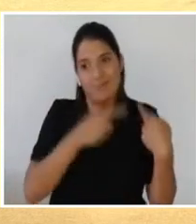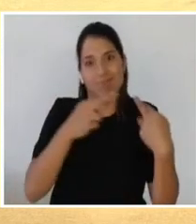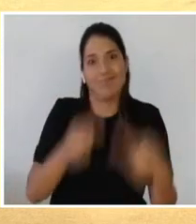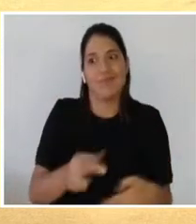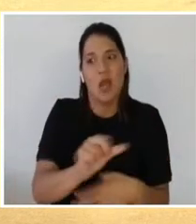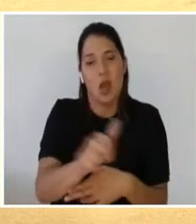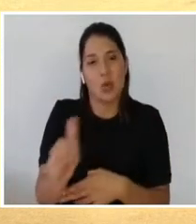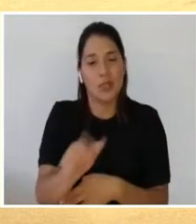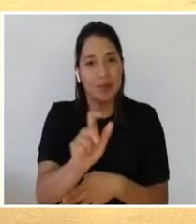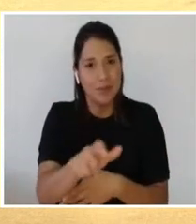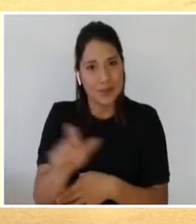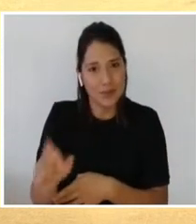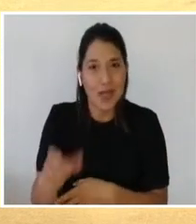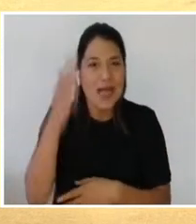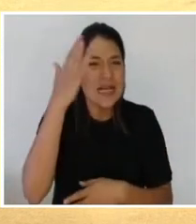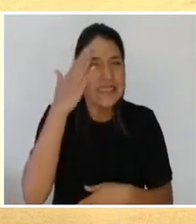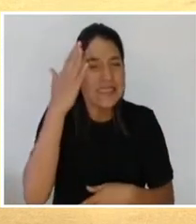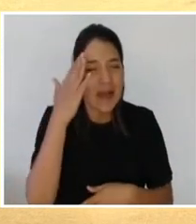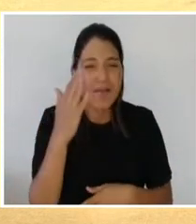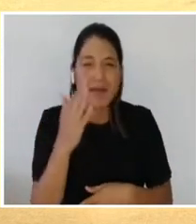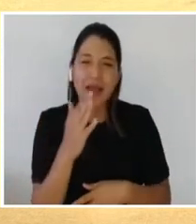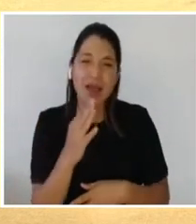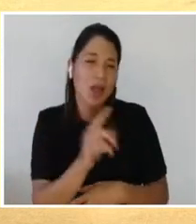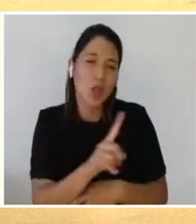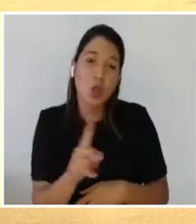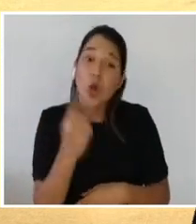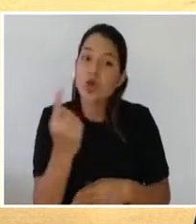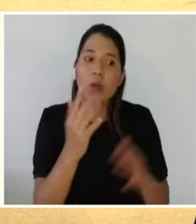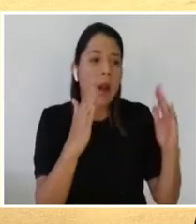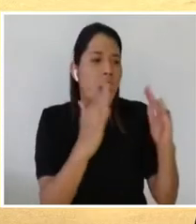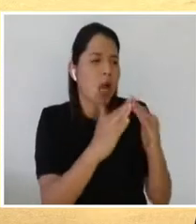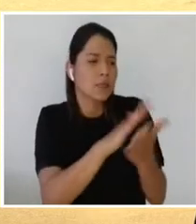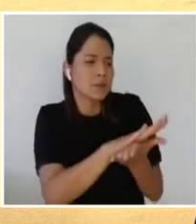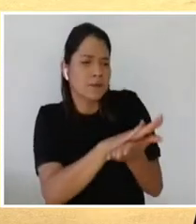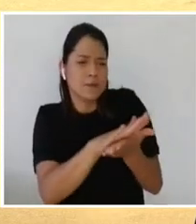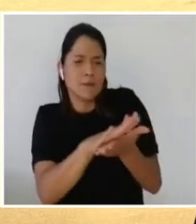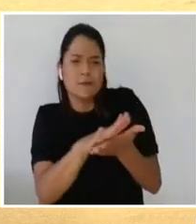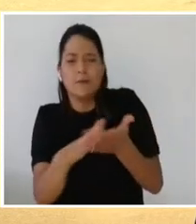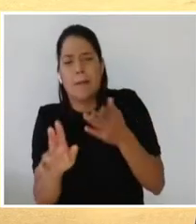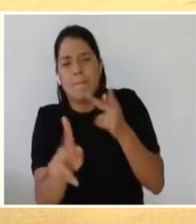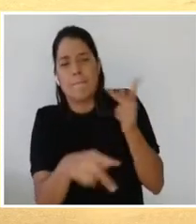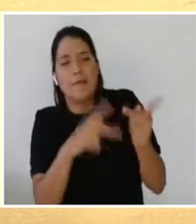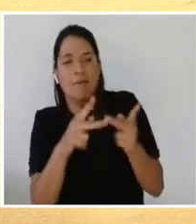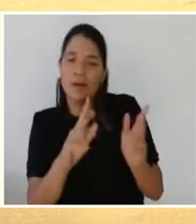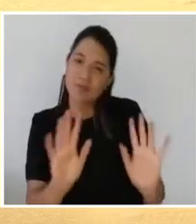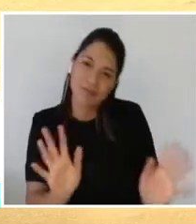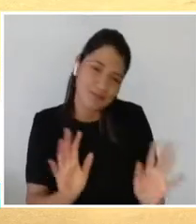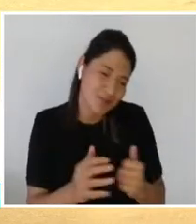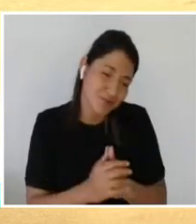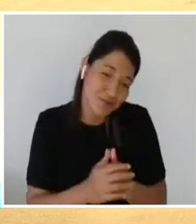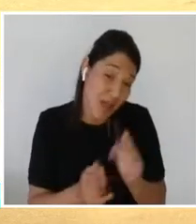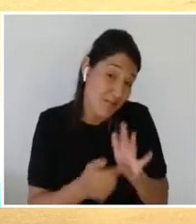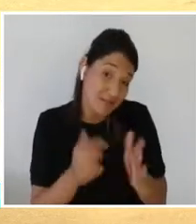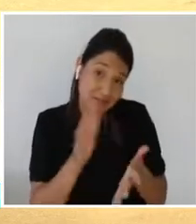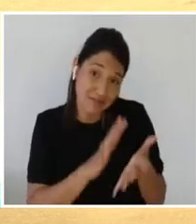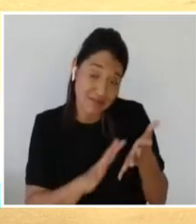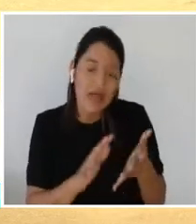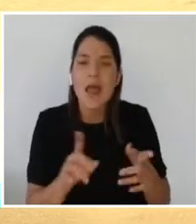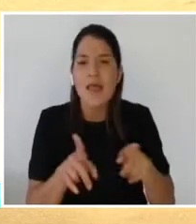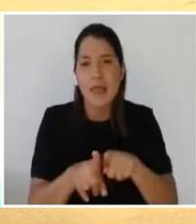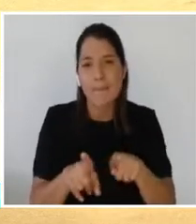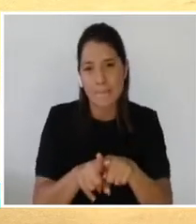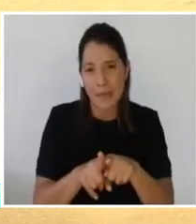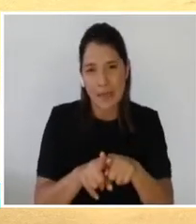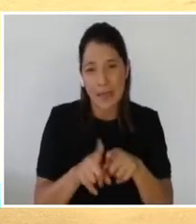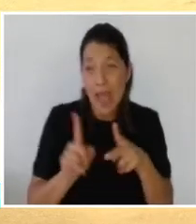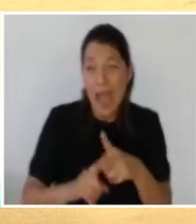no siempre la casa va a estar impecable, ¿verdad? O también otra cosa que al principio era como